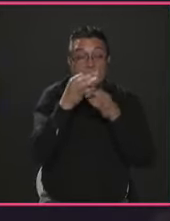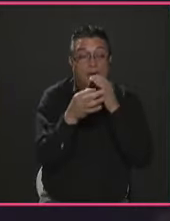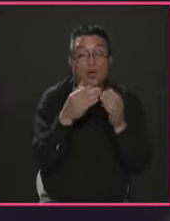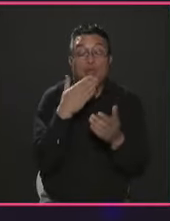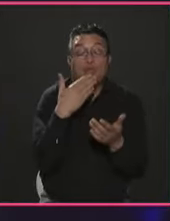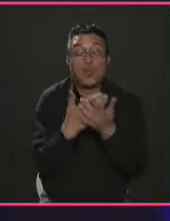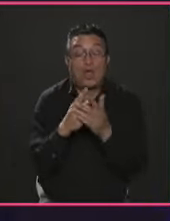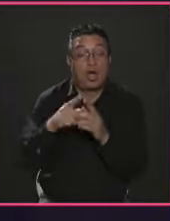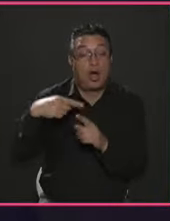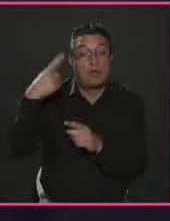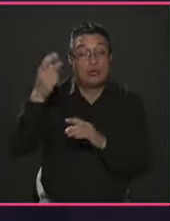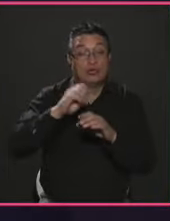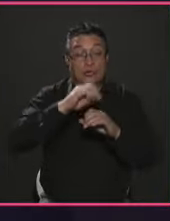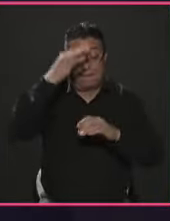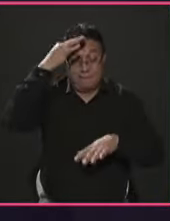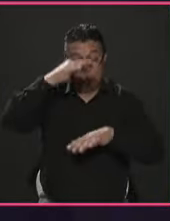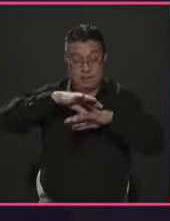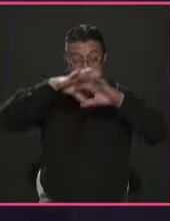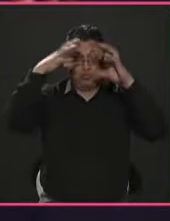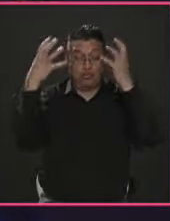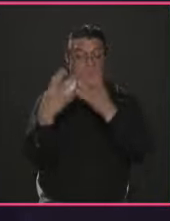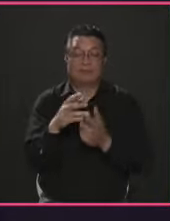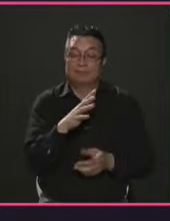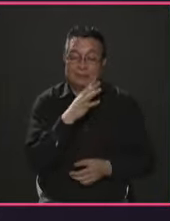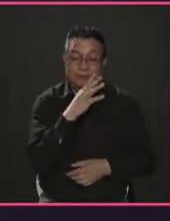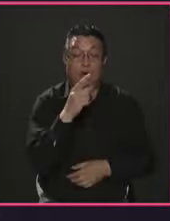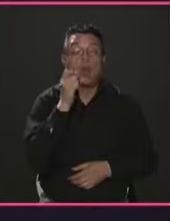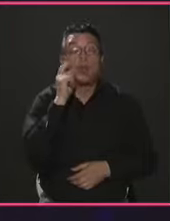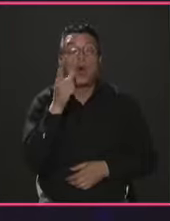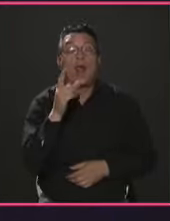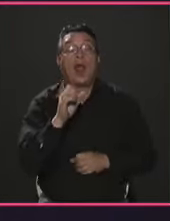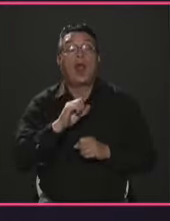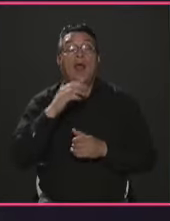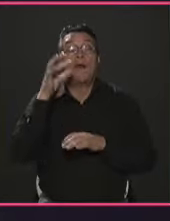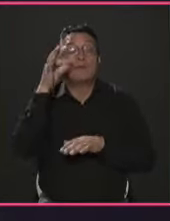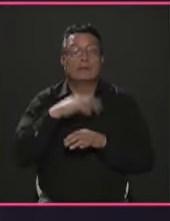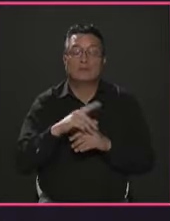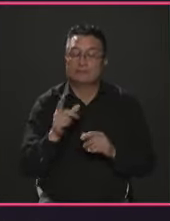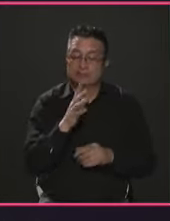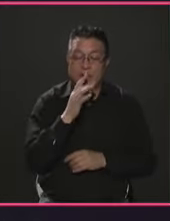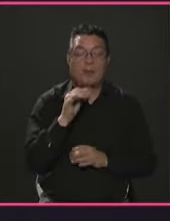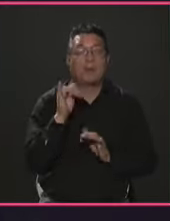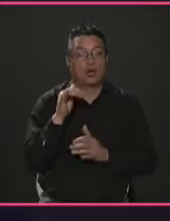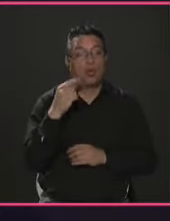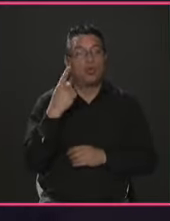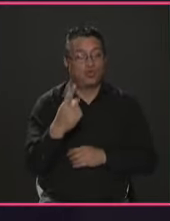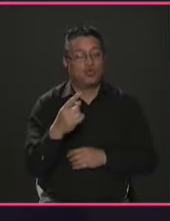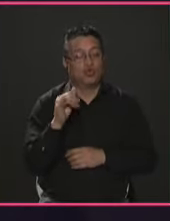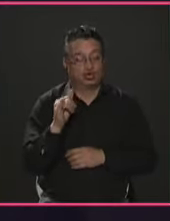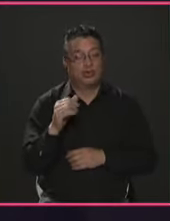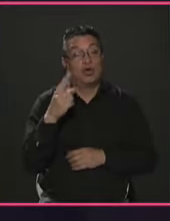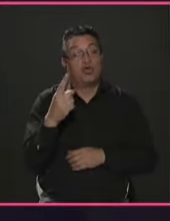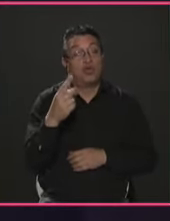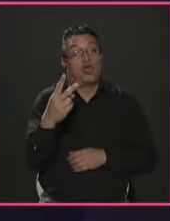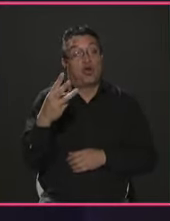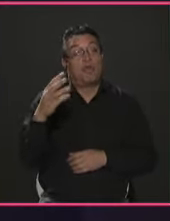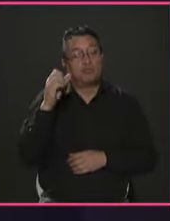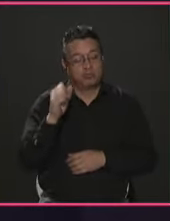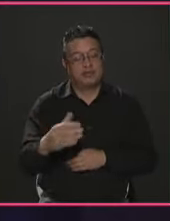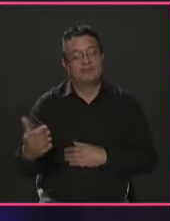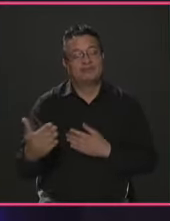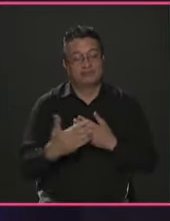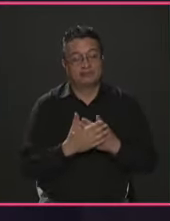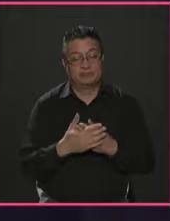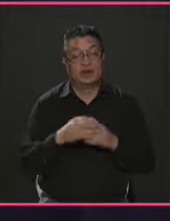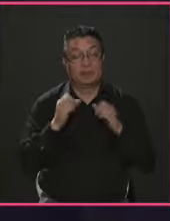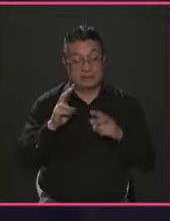ocurrir la siguiente epidemia no le puedo decir cuál va a ser el virus pero les puedo decir que va a haber uno probablemente más de uno y la única manera en